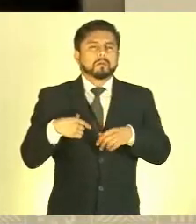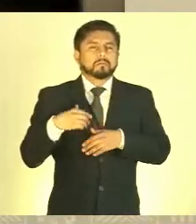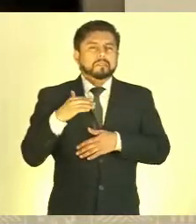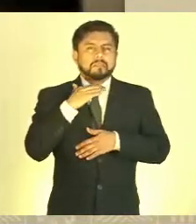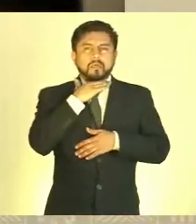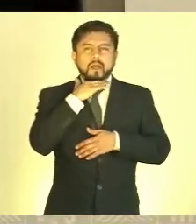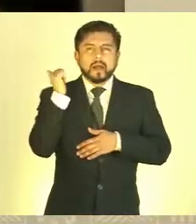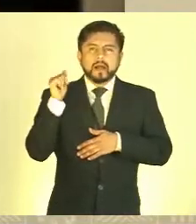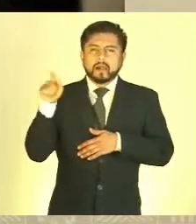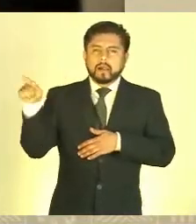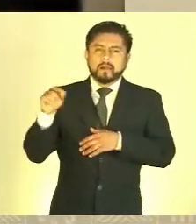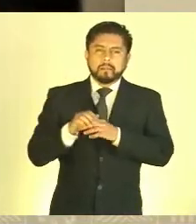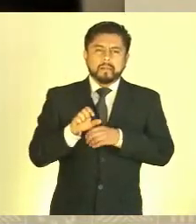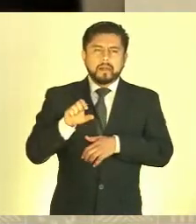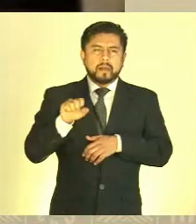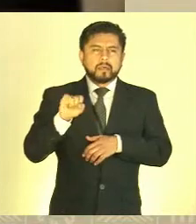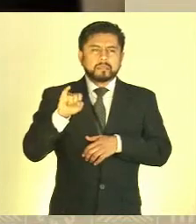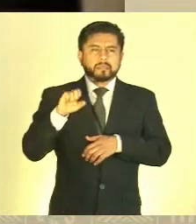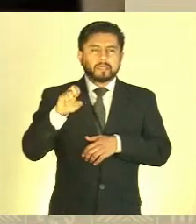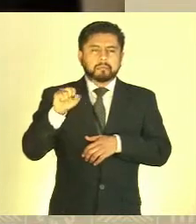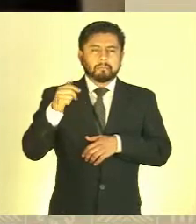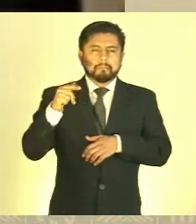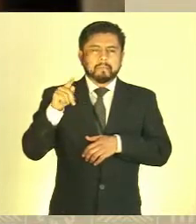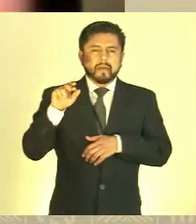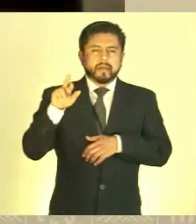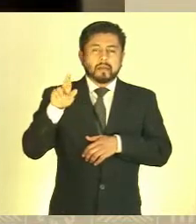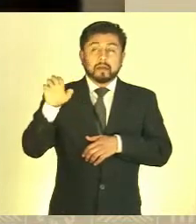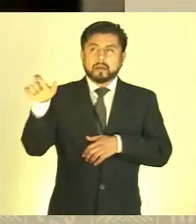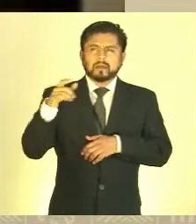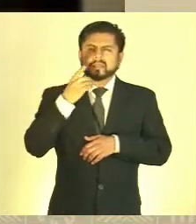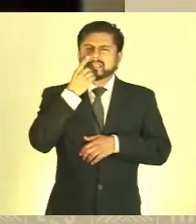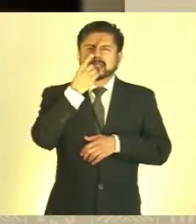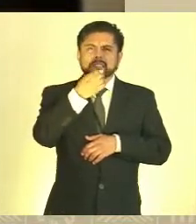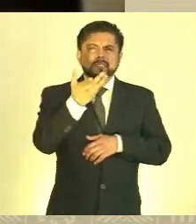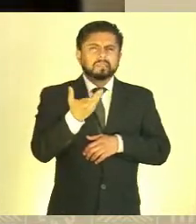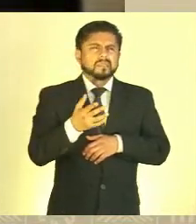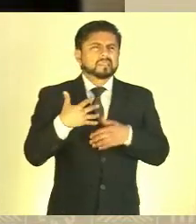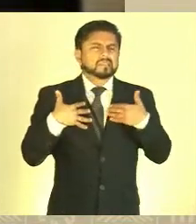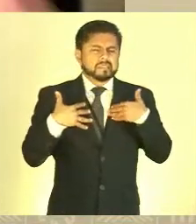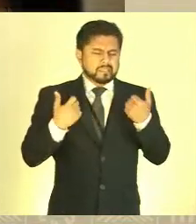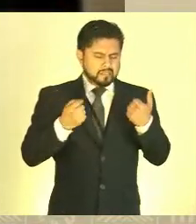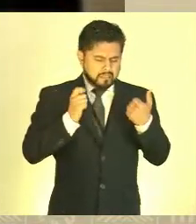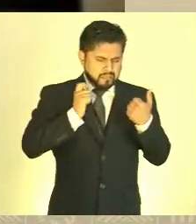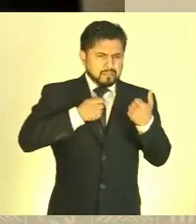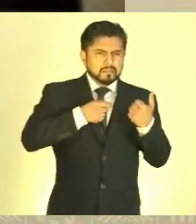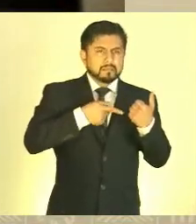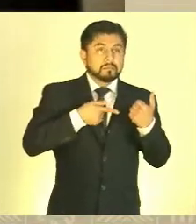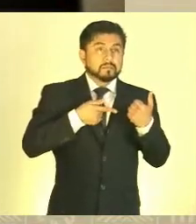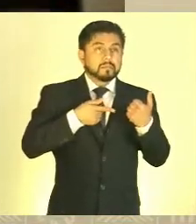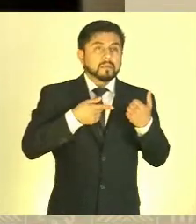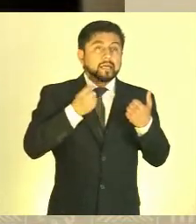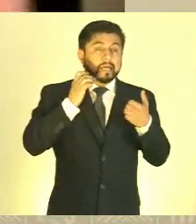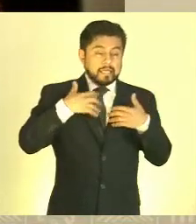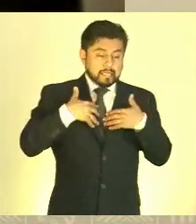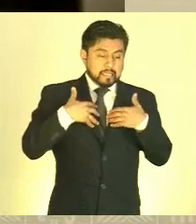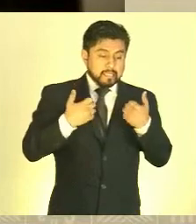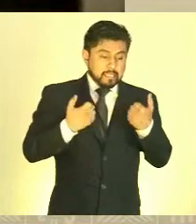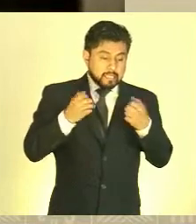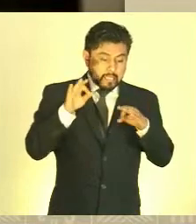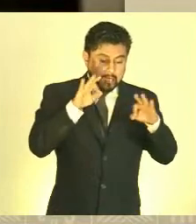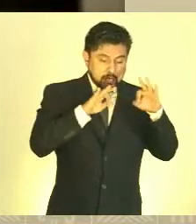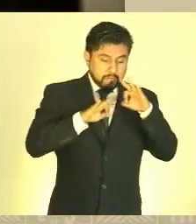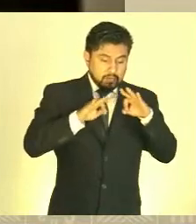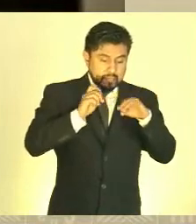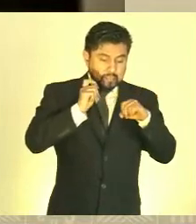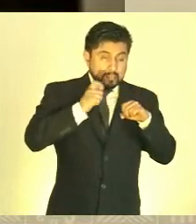duros, como Heisenberg, dicen que entender es imaginar. Entender la física es